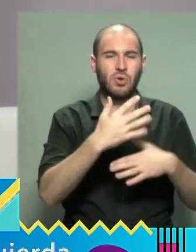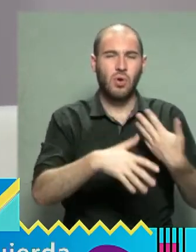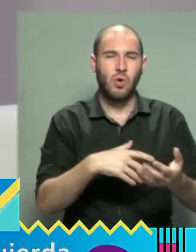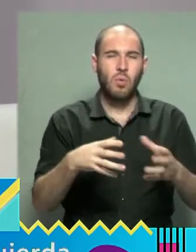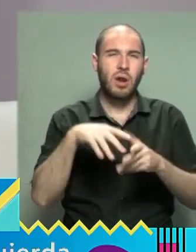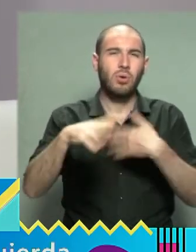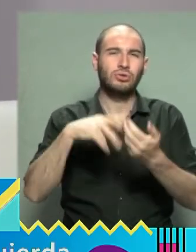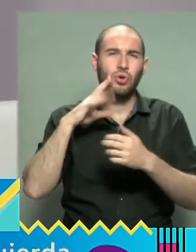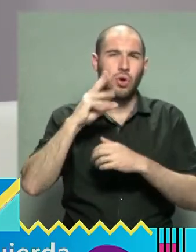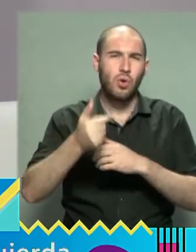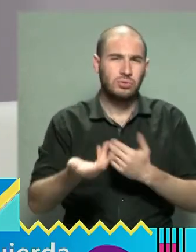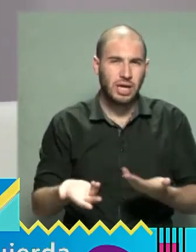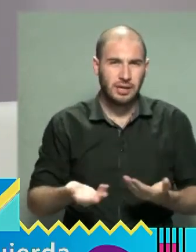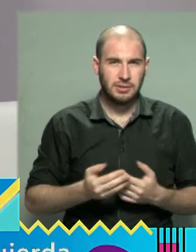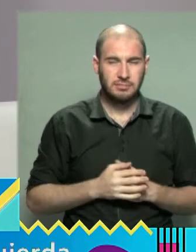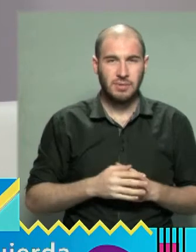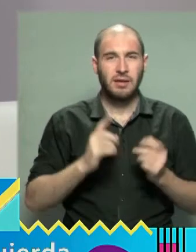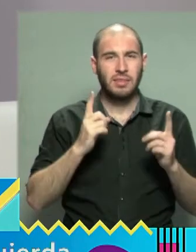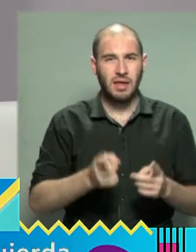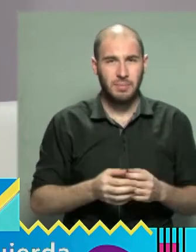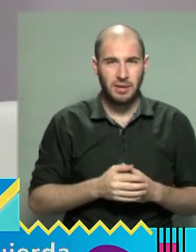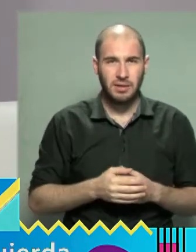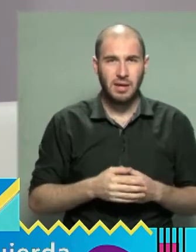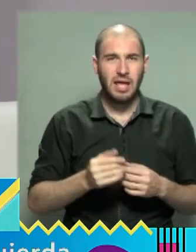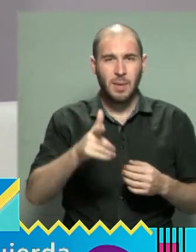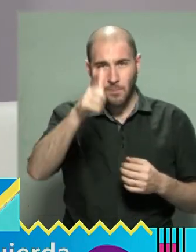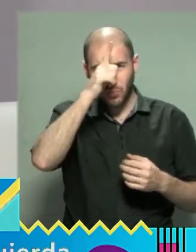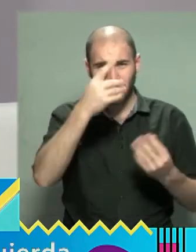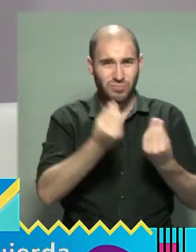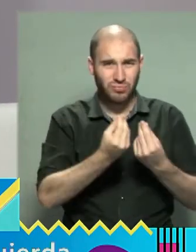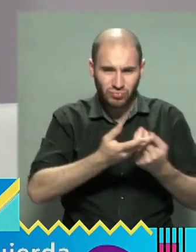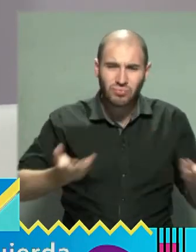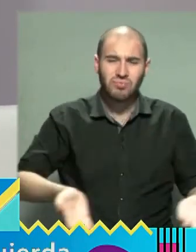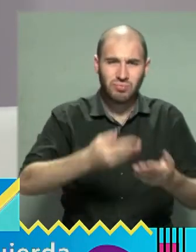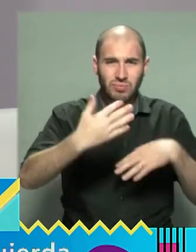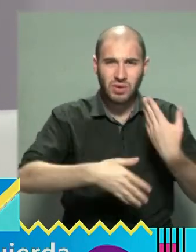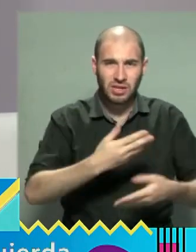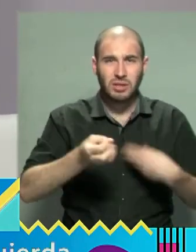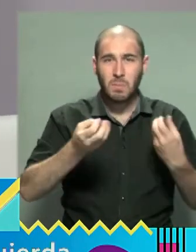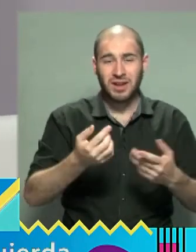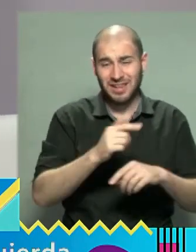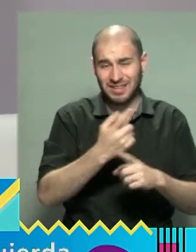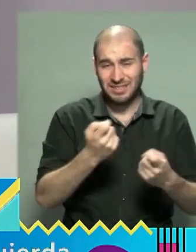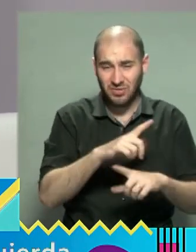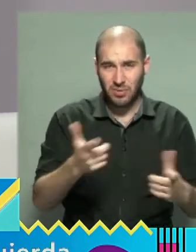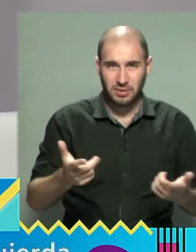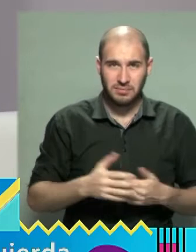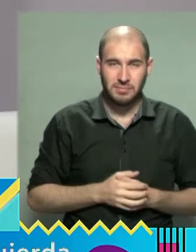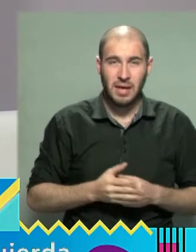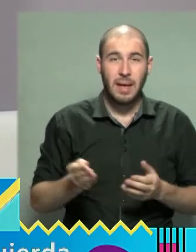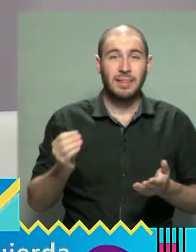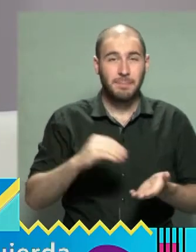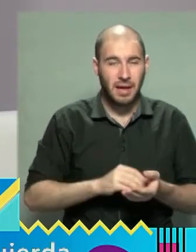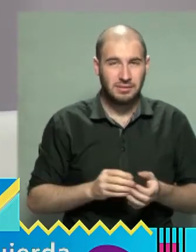con el Palacio de Invierno, no sé. Y además había un tendal de policías que incitaban a la violencia porque no había necesidad de eso.